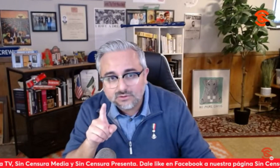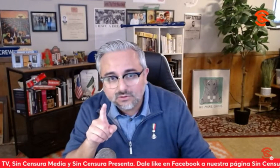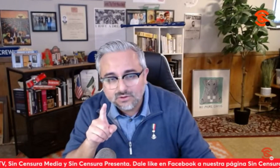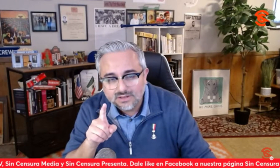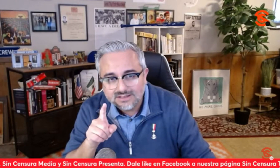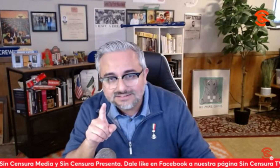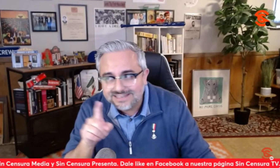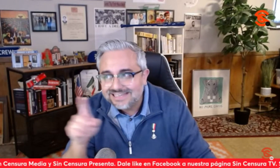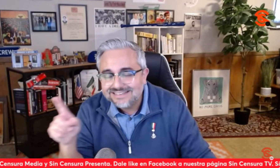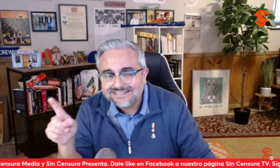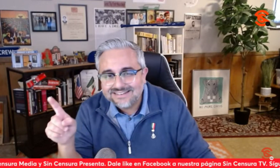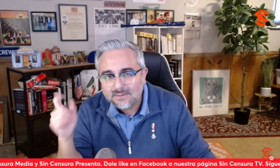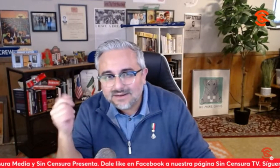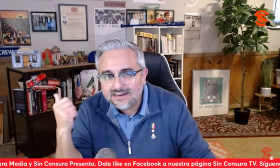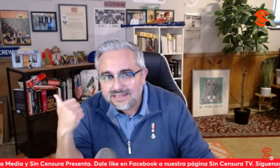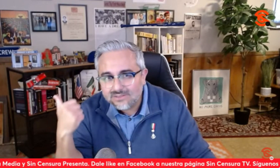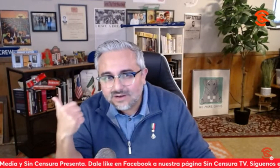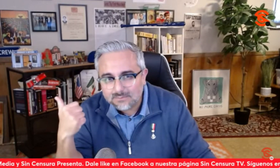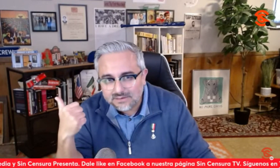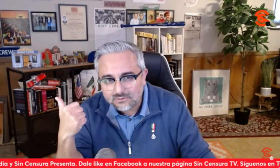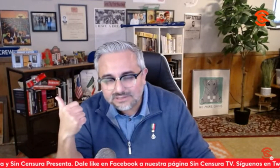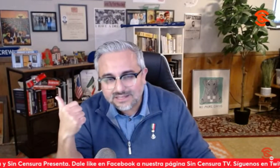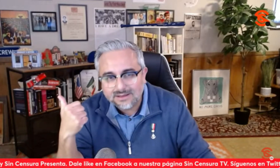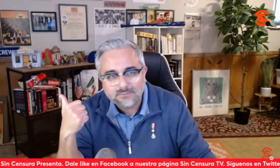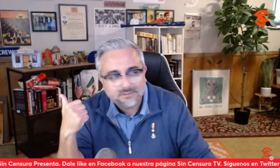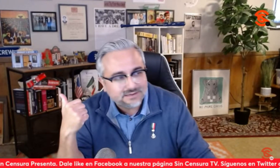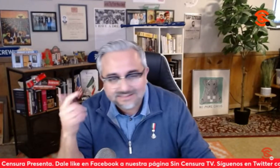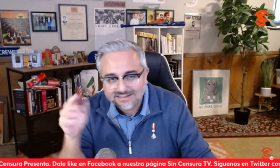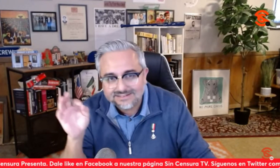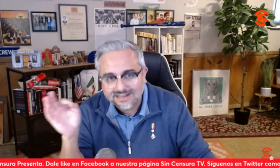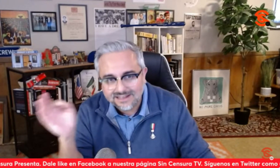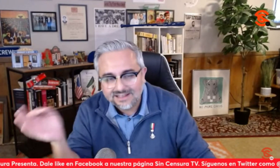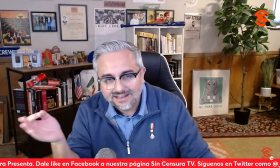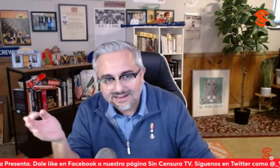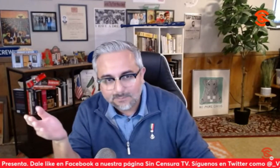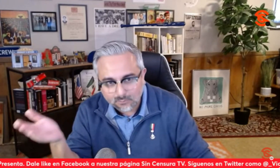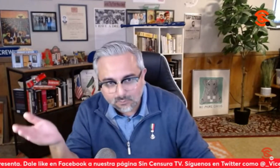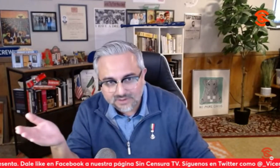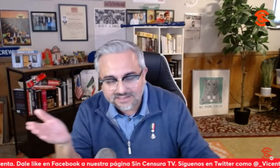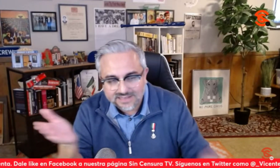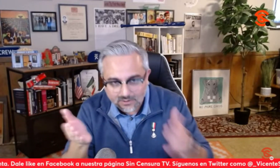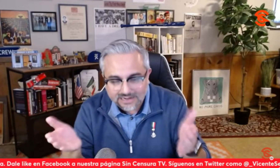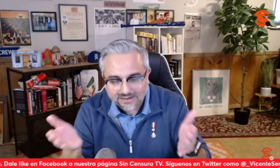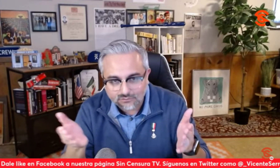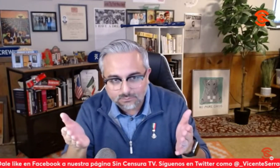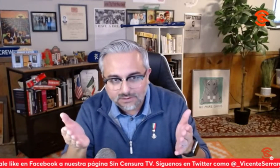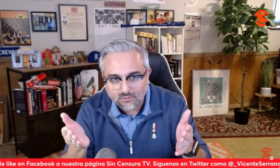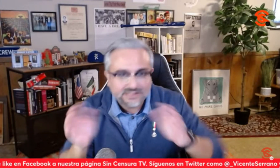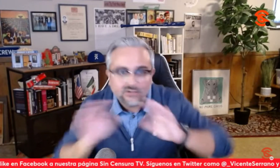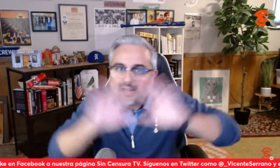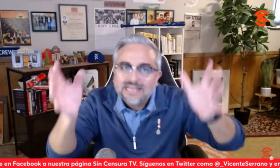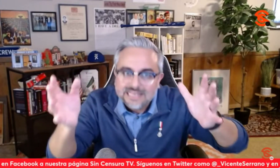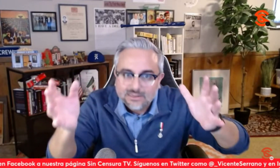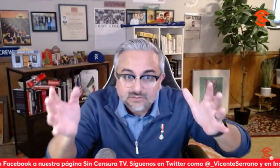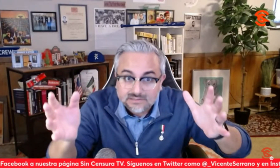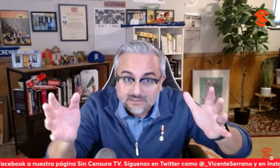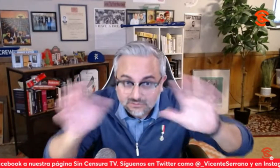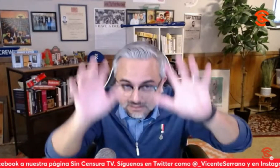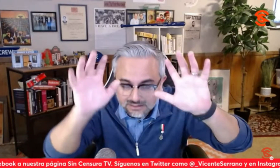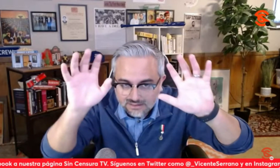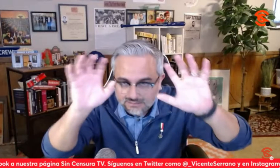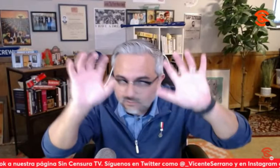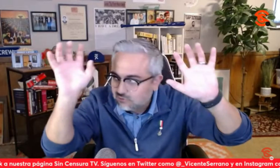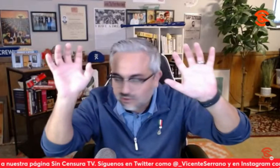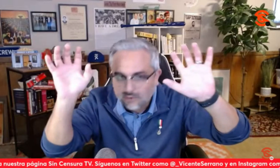peor de todo es que sin haber leído la minuta, en primera instancia la propuesta y ahora la reforma judicial, no la leyeron